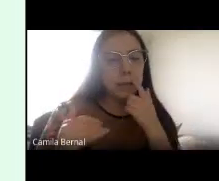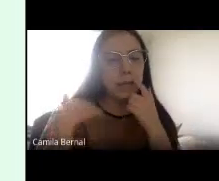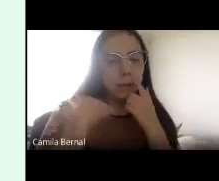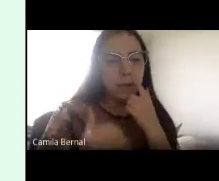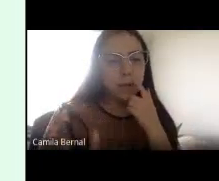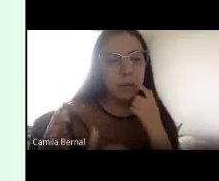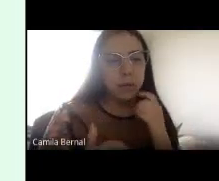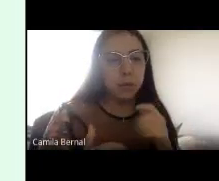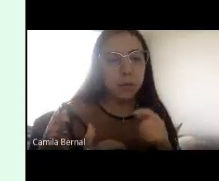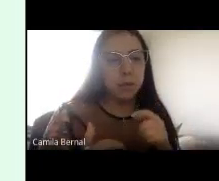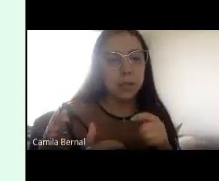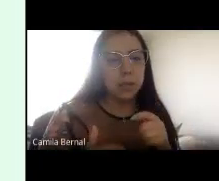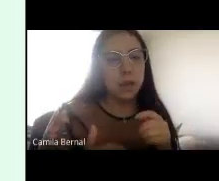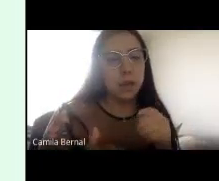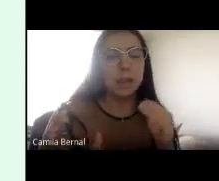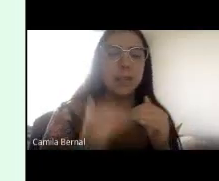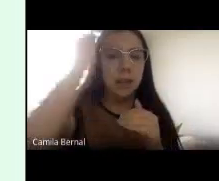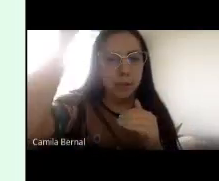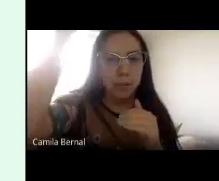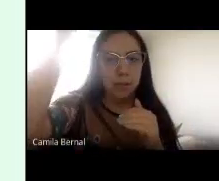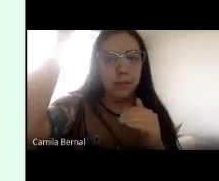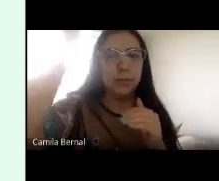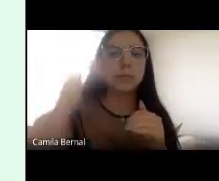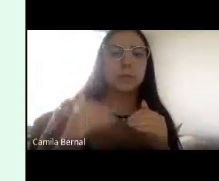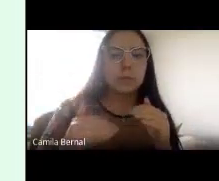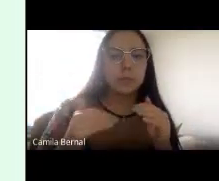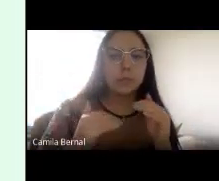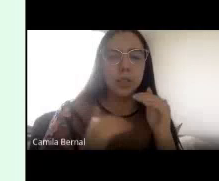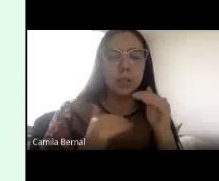empezar de abajo hacia arriba.